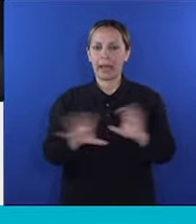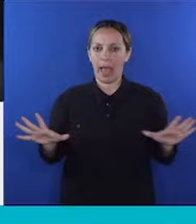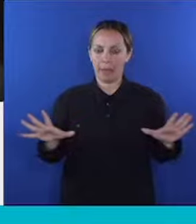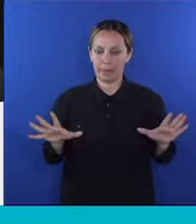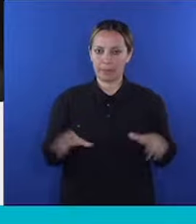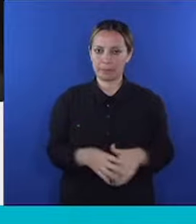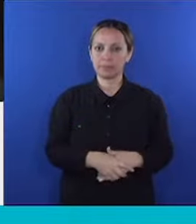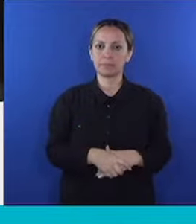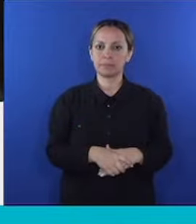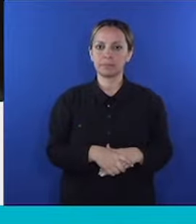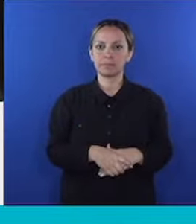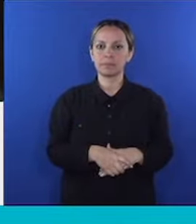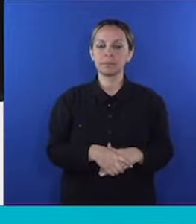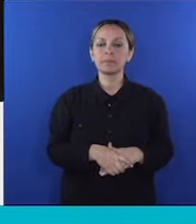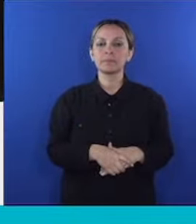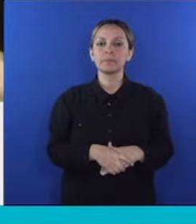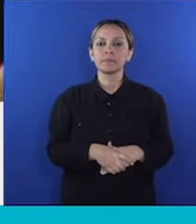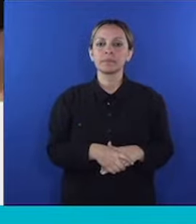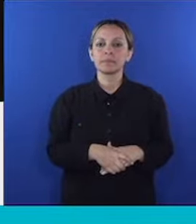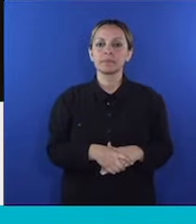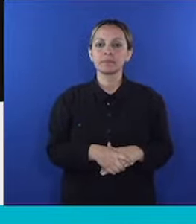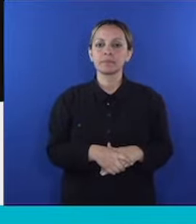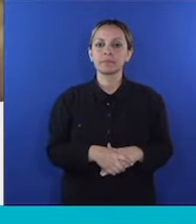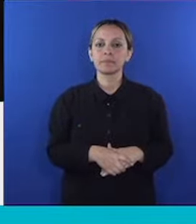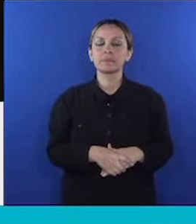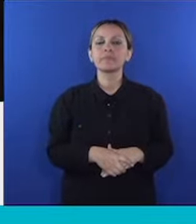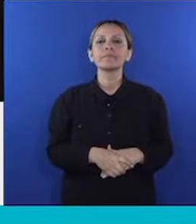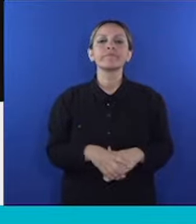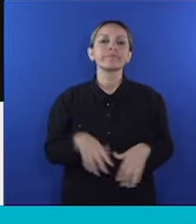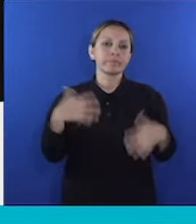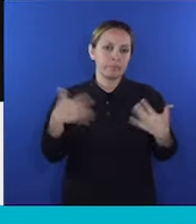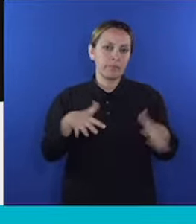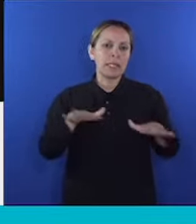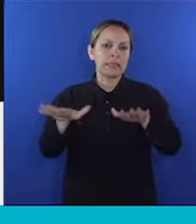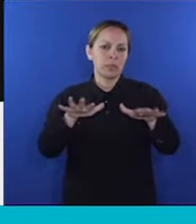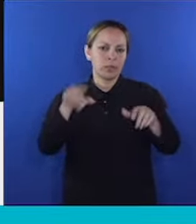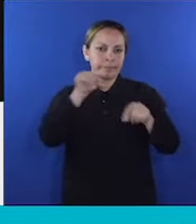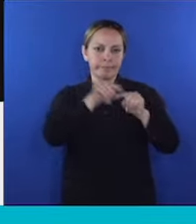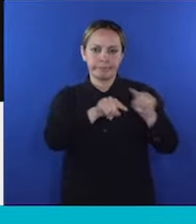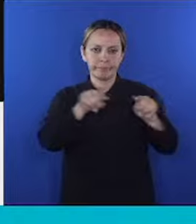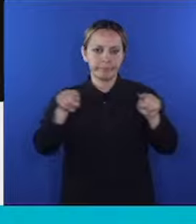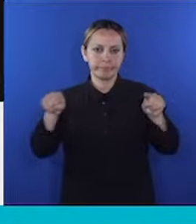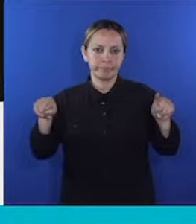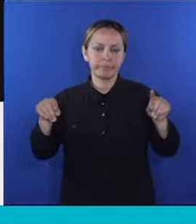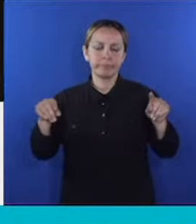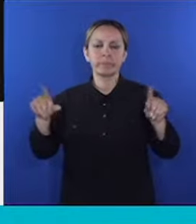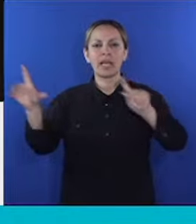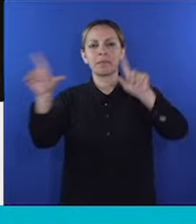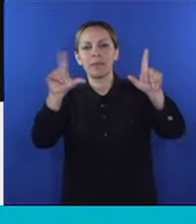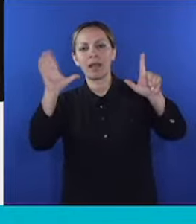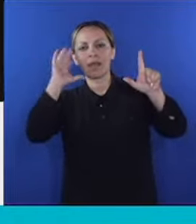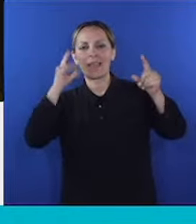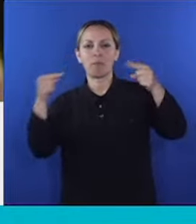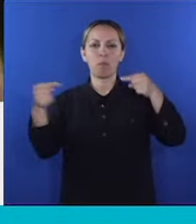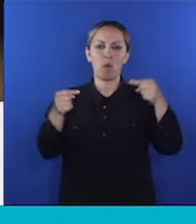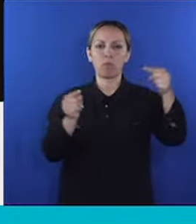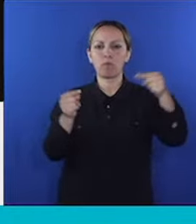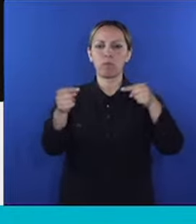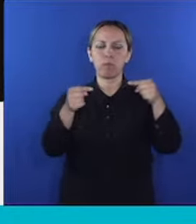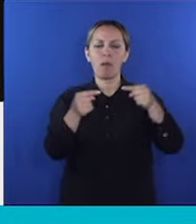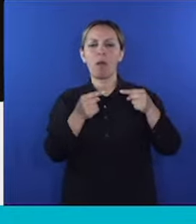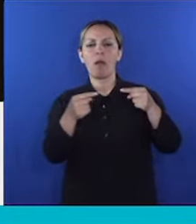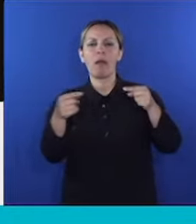provincia hemos tenido muchos hechos de la pelea mediática de la pelea